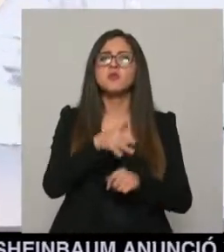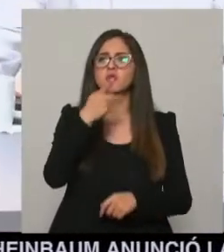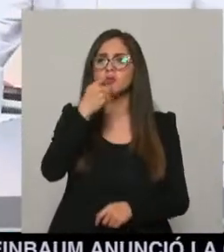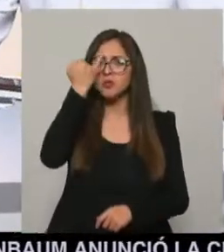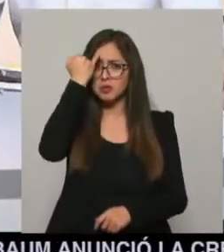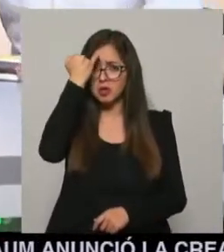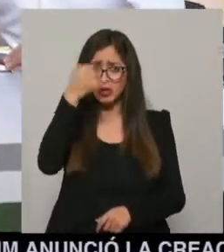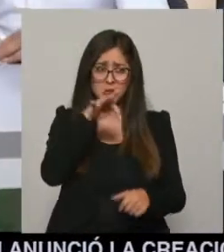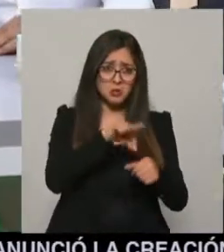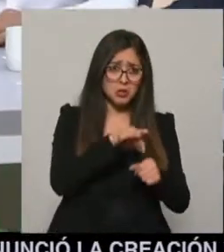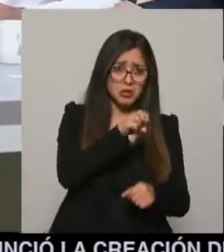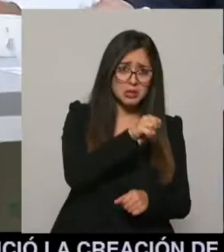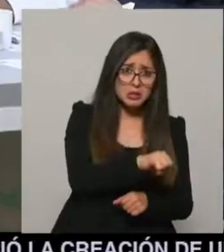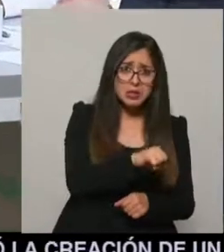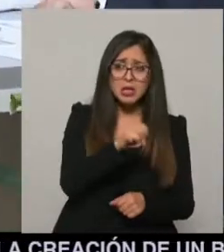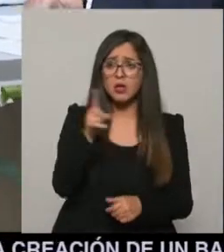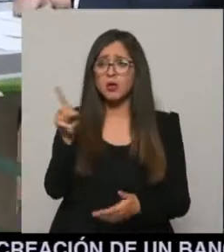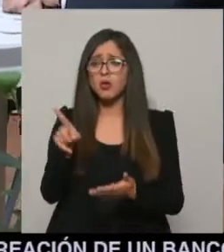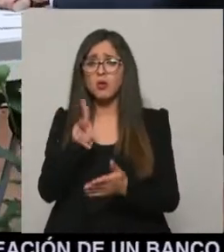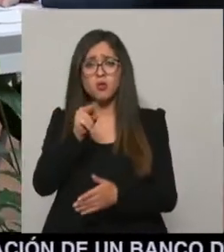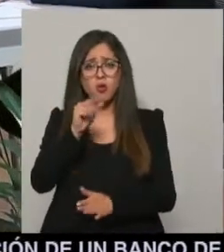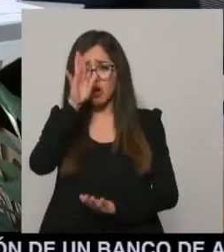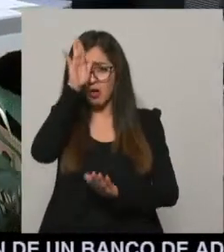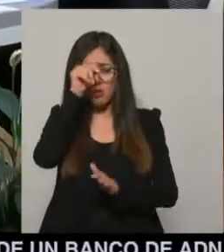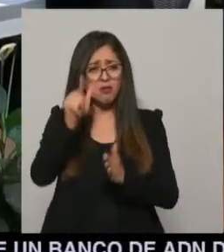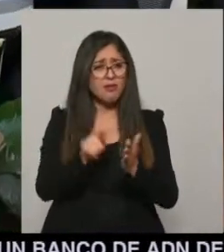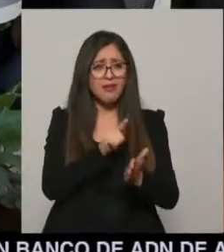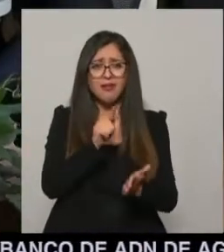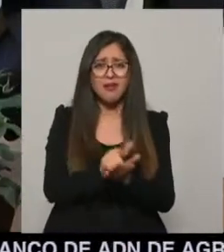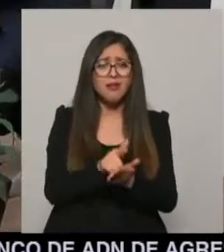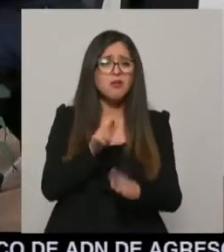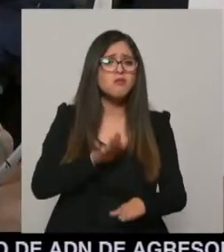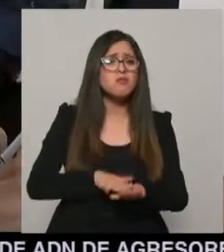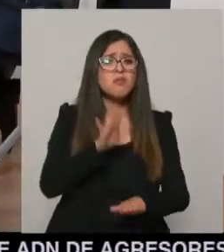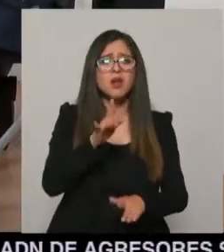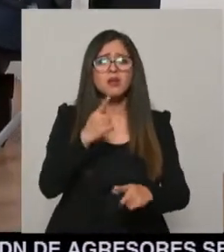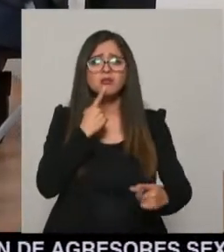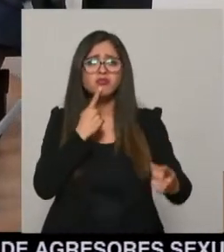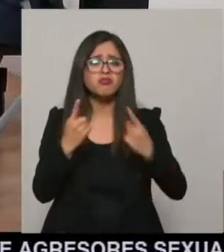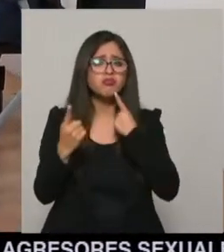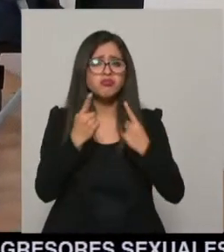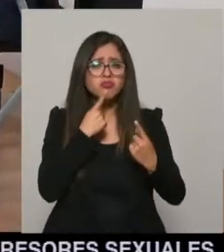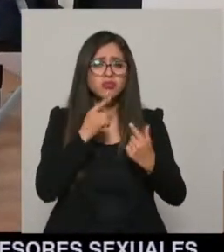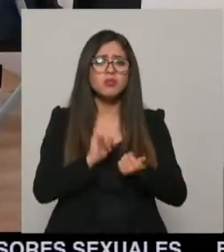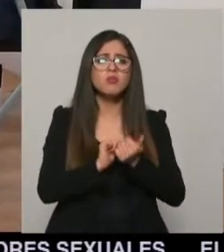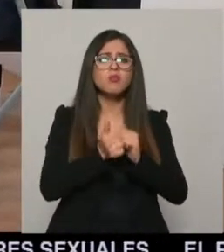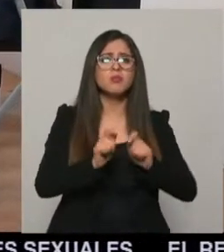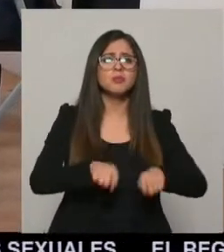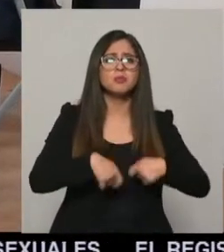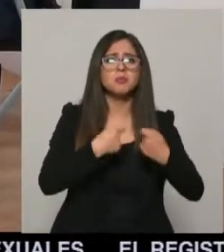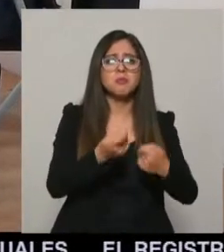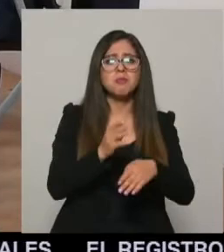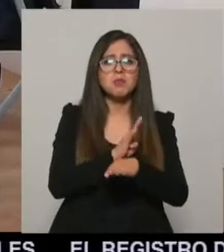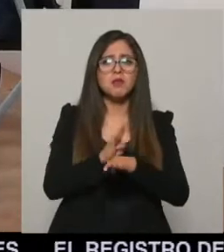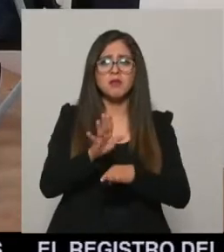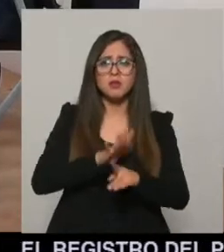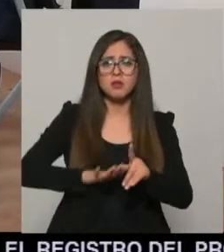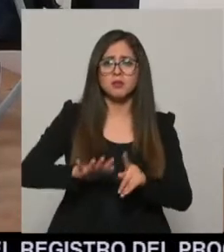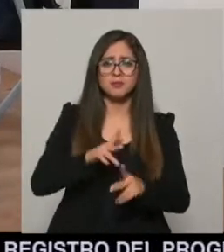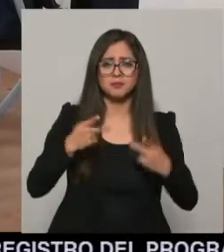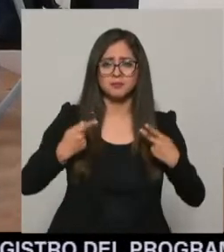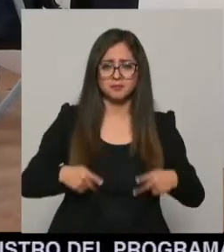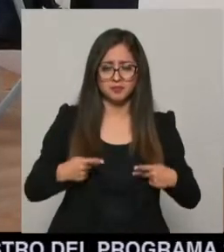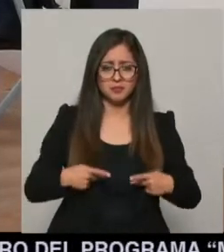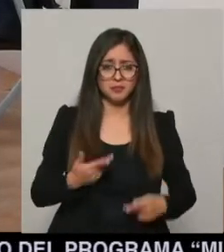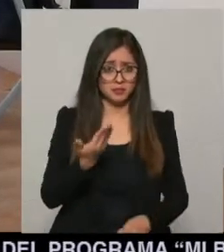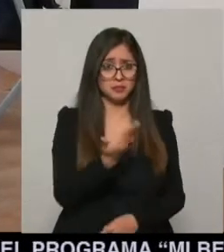¿Van a votar a favor o en contra de estas leyes? ¿Cuáles son las más polémicas y cuáles realmente benefician a la sociedad? Vamos